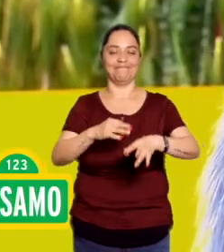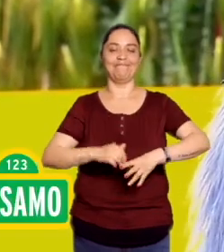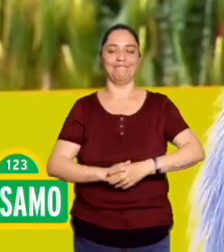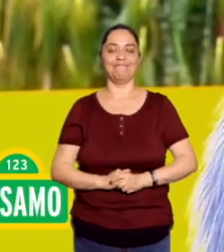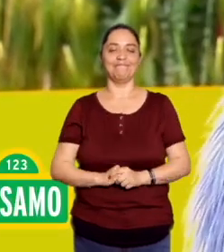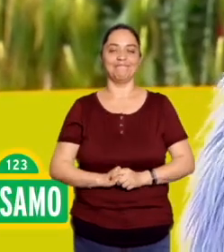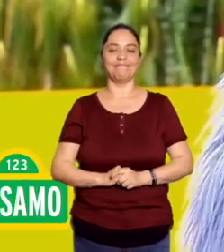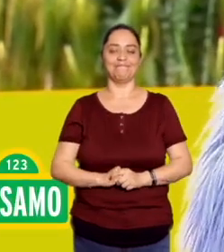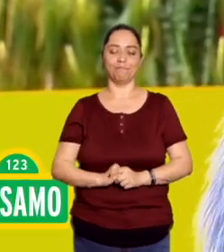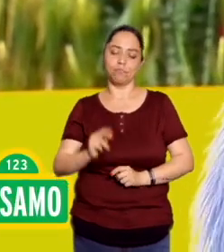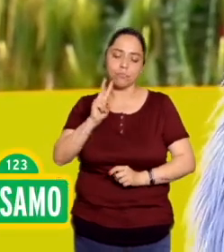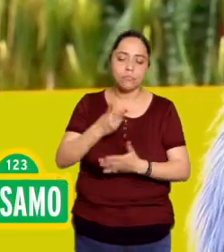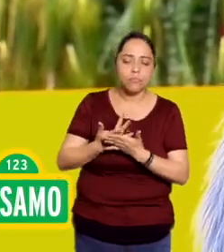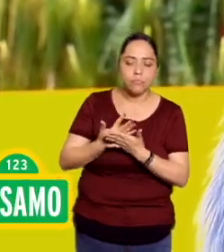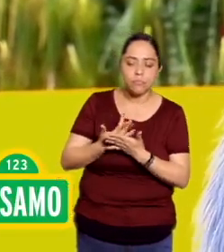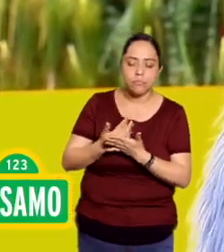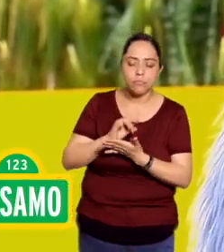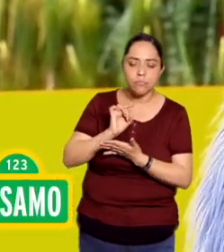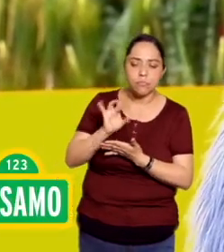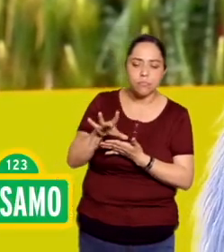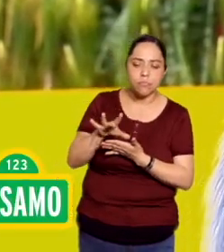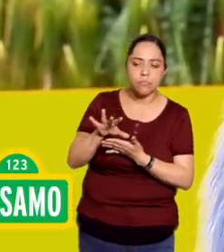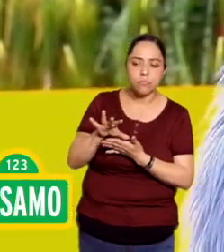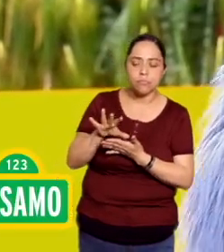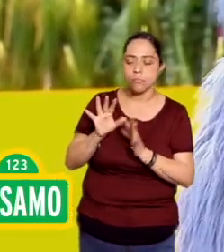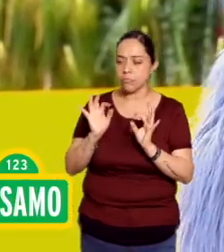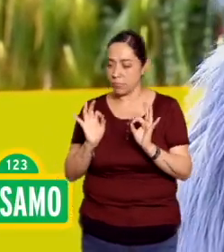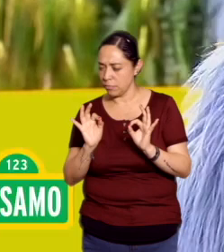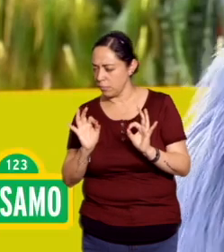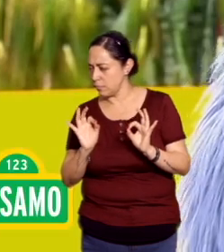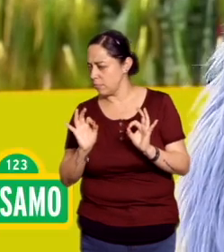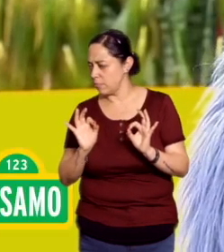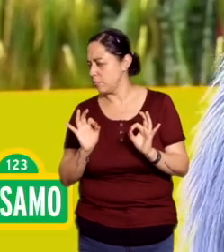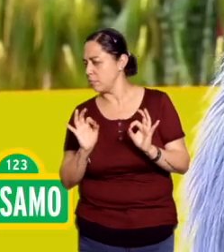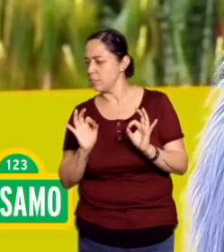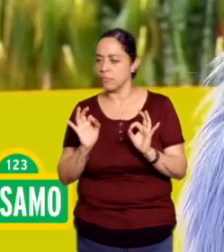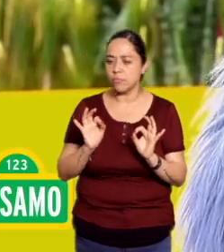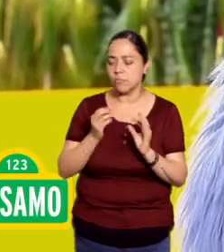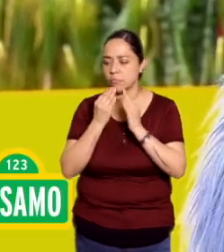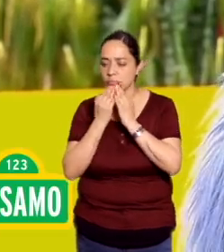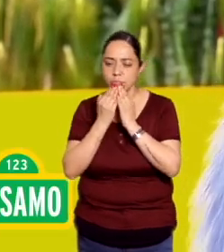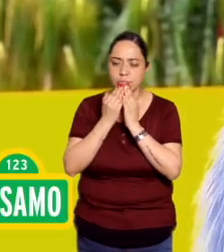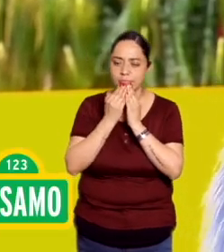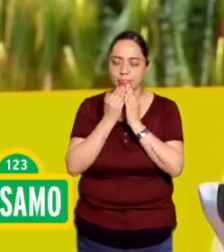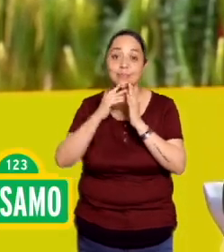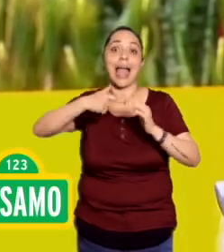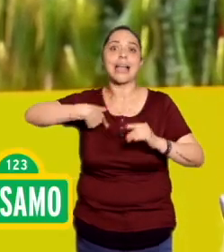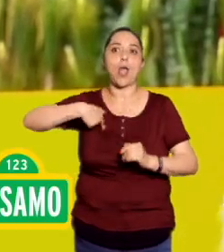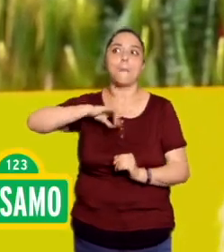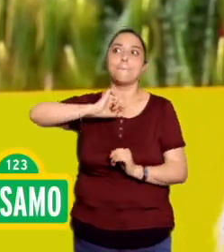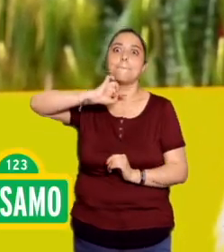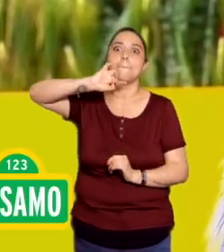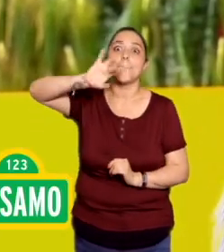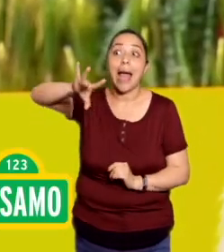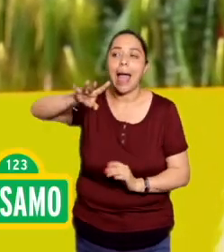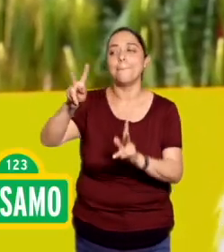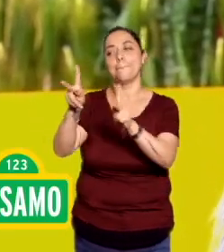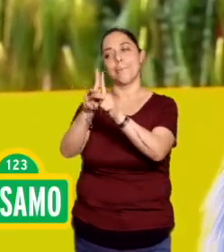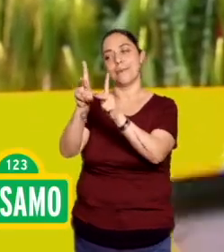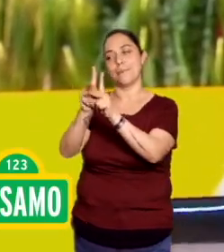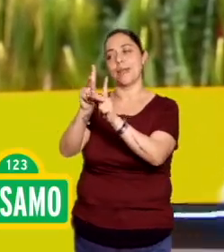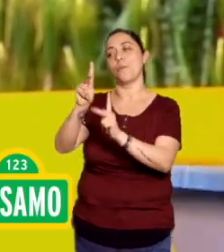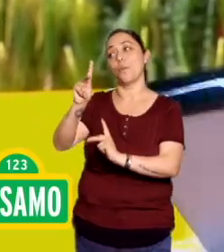¡Listo! Déjame ver si ya se vio, nada más. A ver, sí. ¡Ah! Es que le estoy enviando